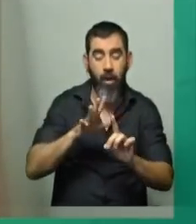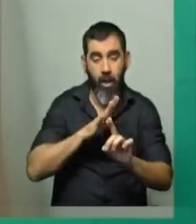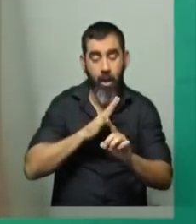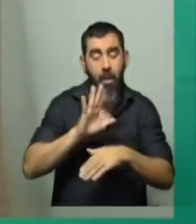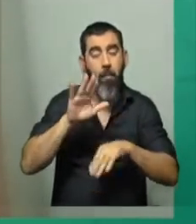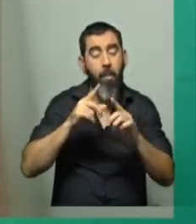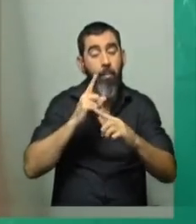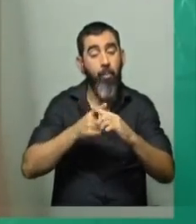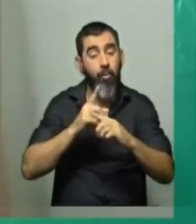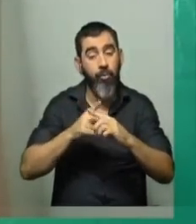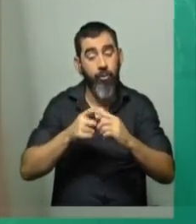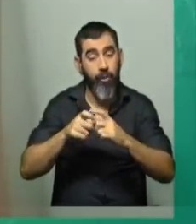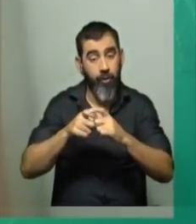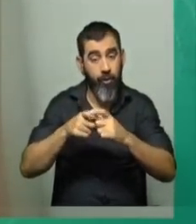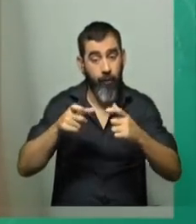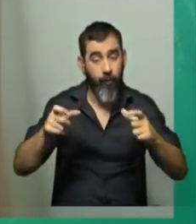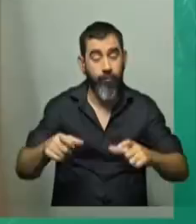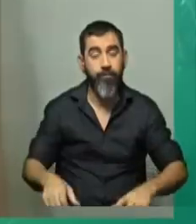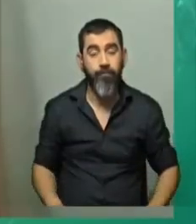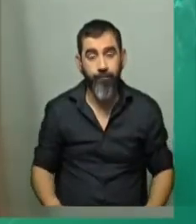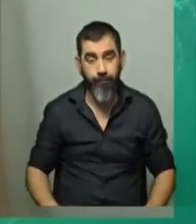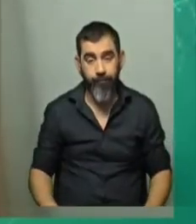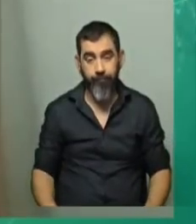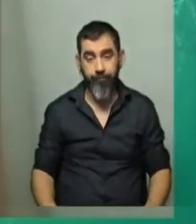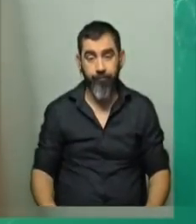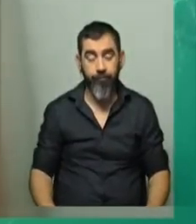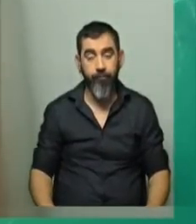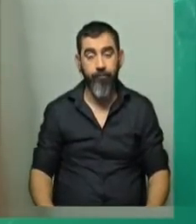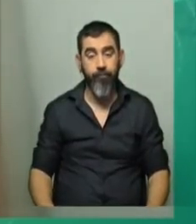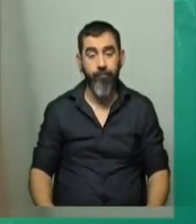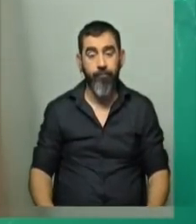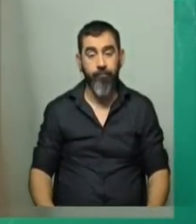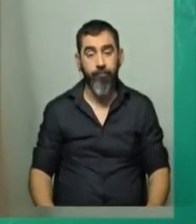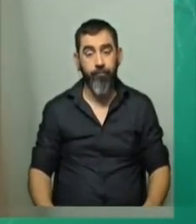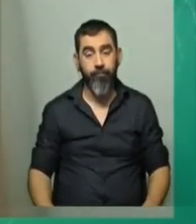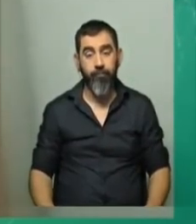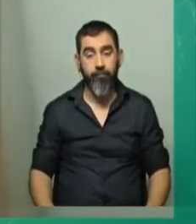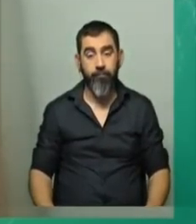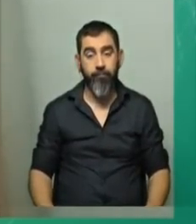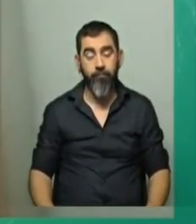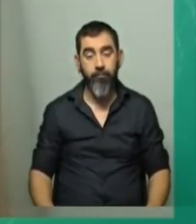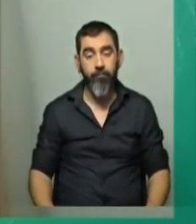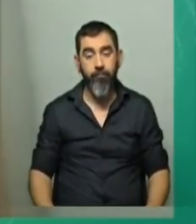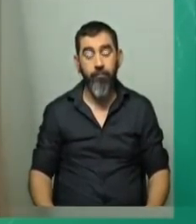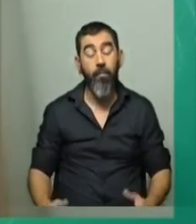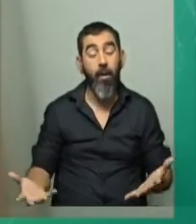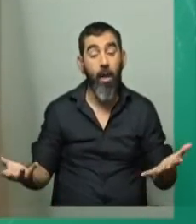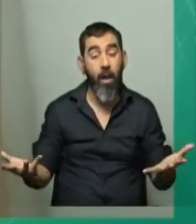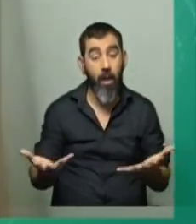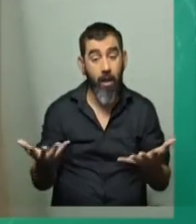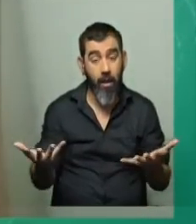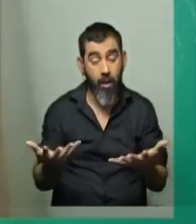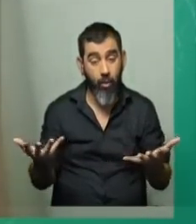había habido este aumento de casos. Y bueno, en realidad, en este momento lo que está circulando